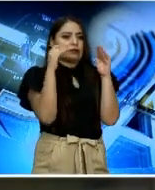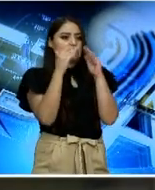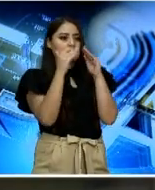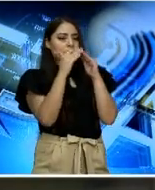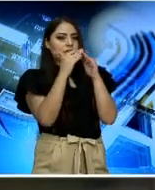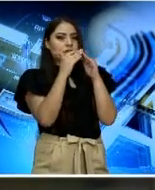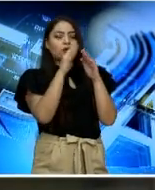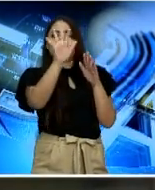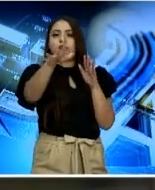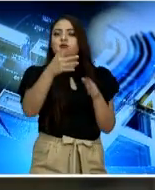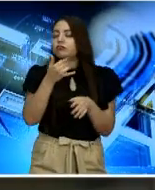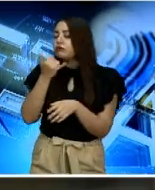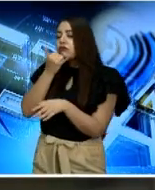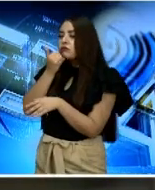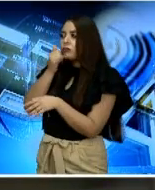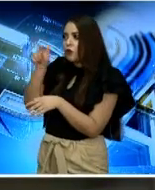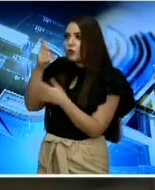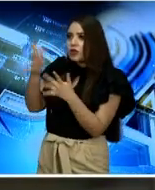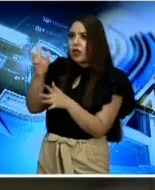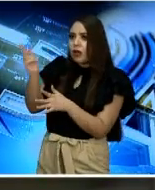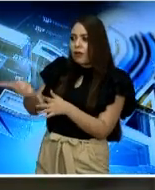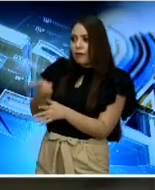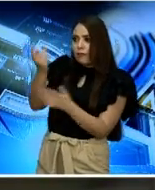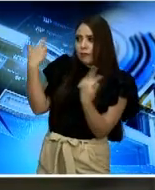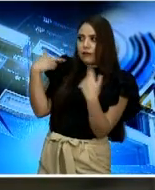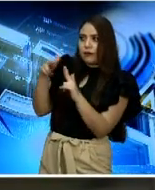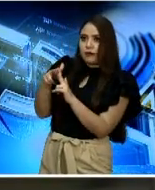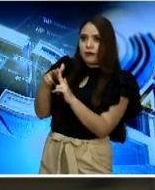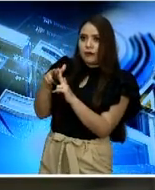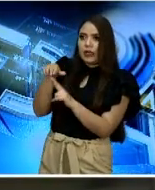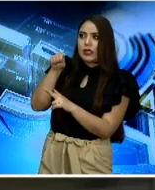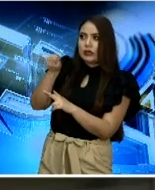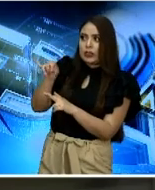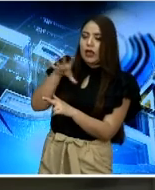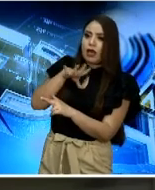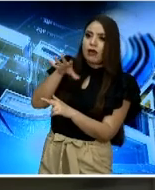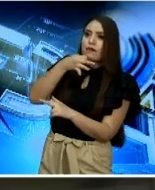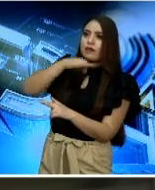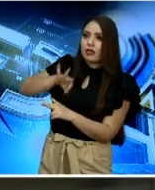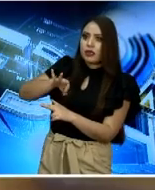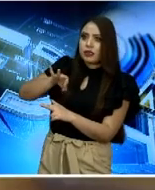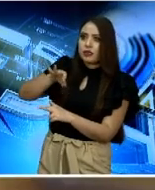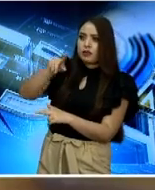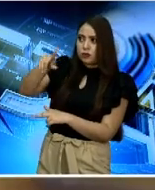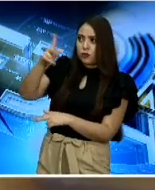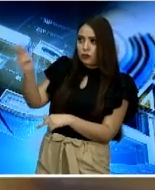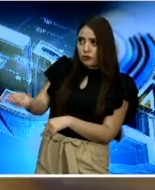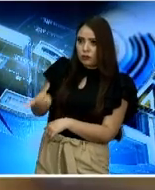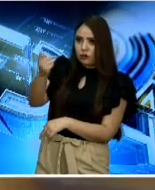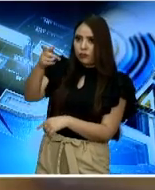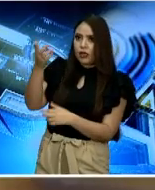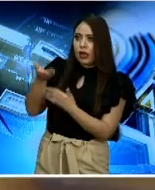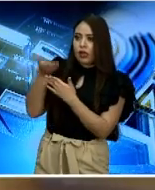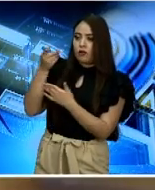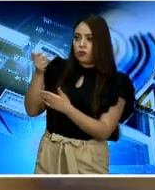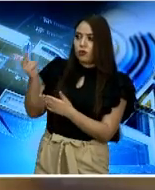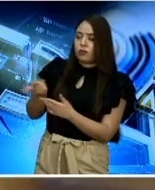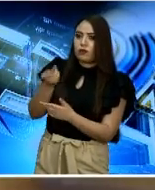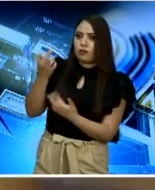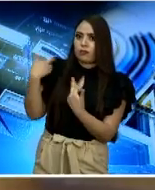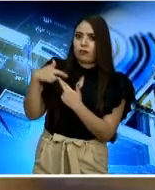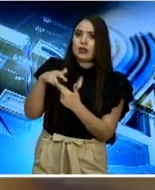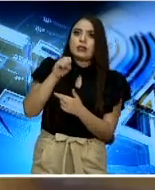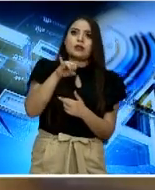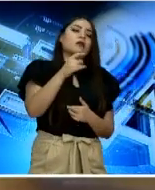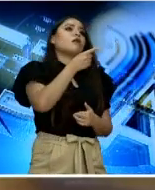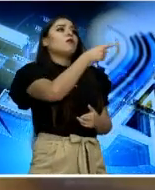ya habías preguntado a la maestra si había o no graduación. Sí. ¿Y la maestra qué te contestó? Me dijo que no iba a